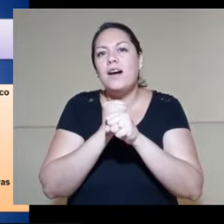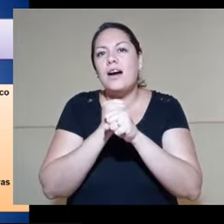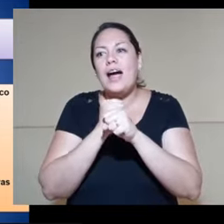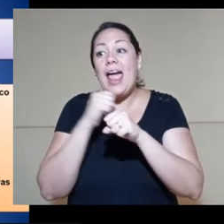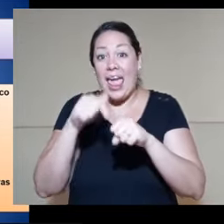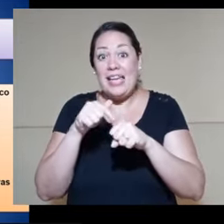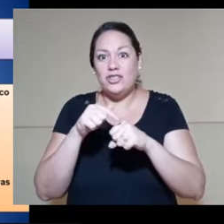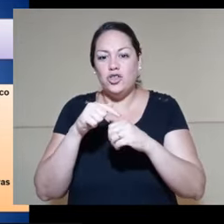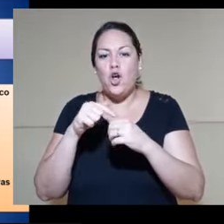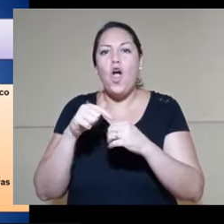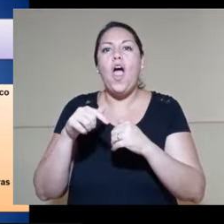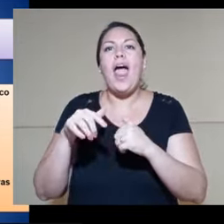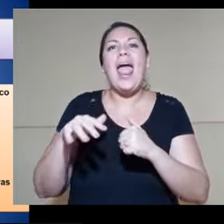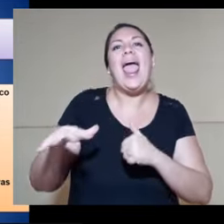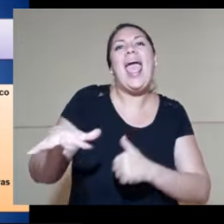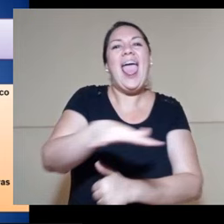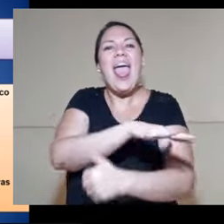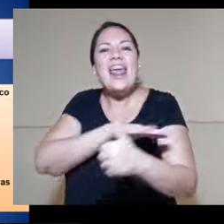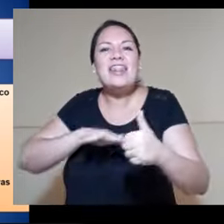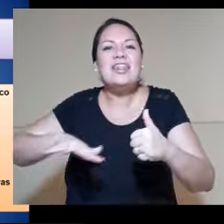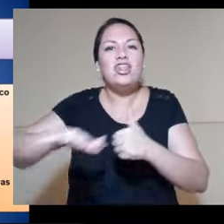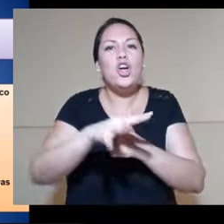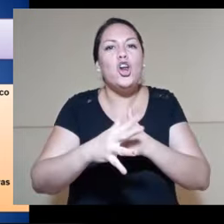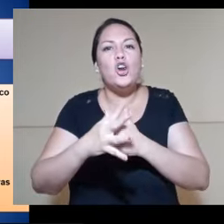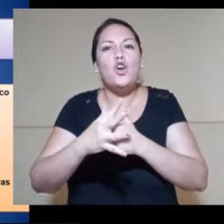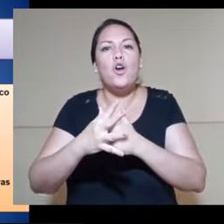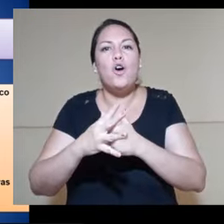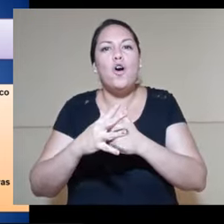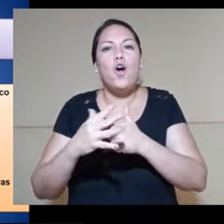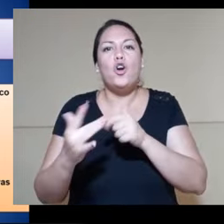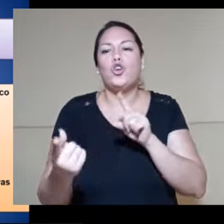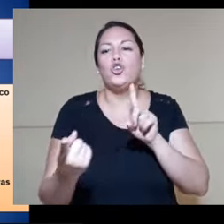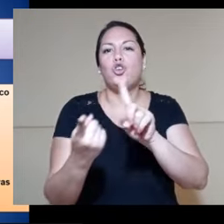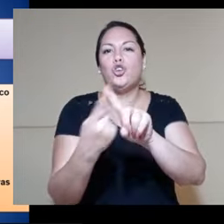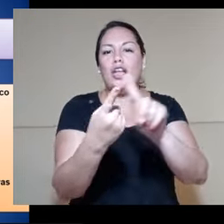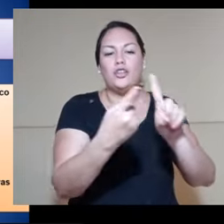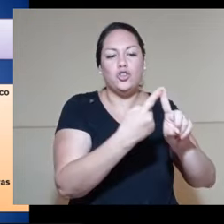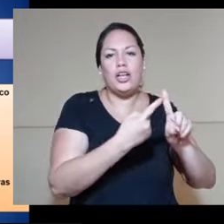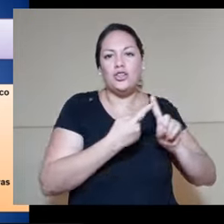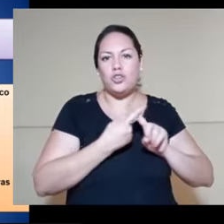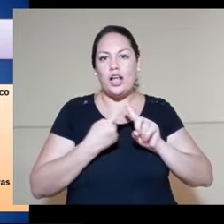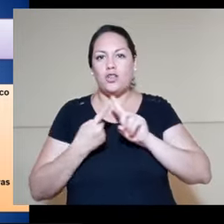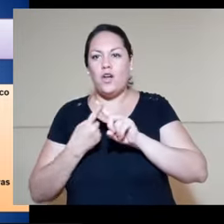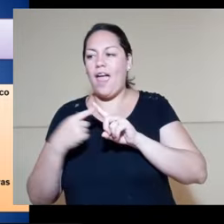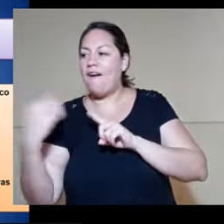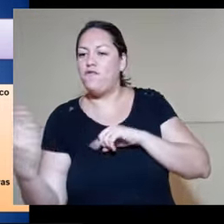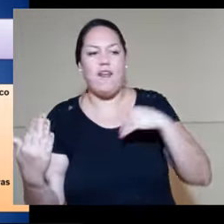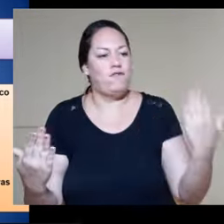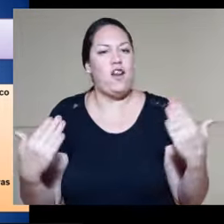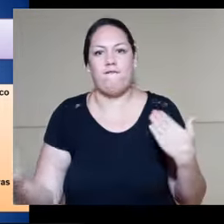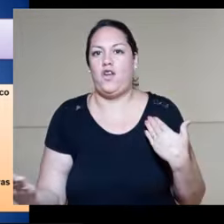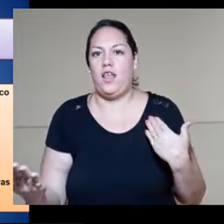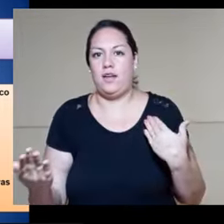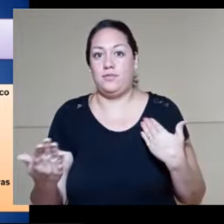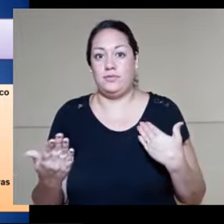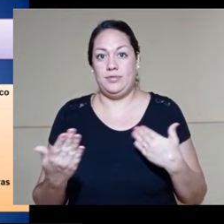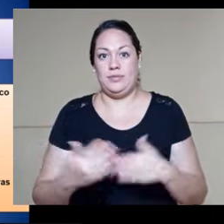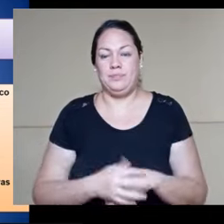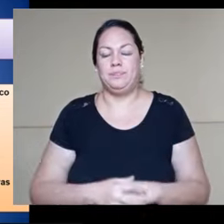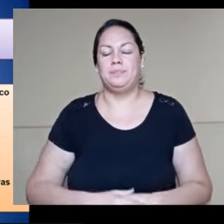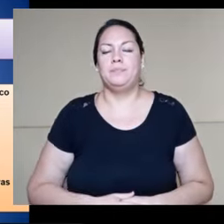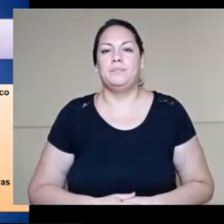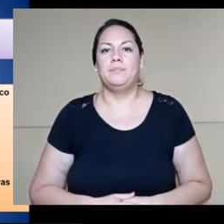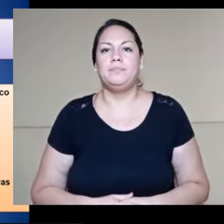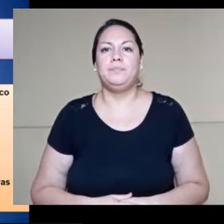contacto con nuestro entorno, porque eso es lo que nos permite el sistema nervioso. Tomar contacto, ¿no es cierto?, con